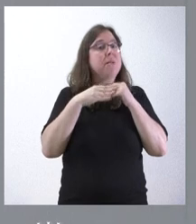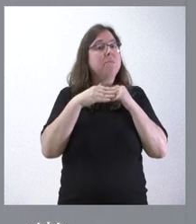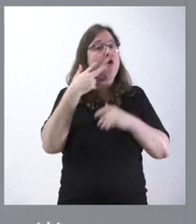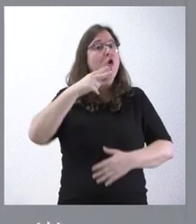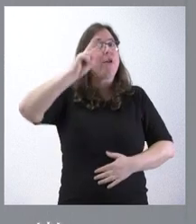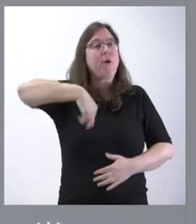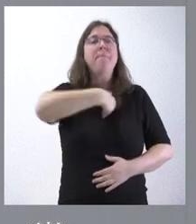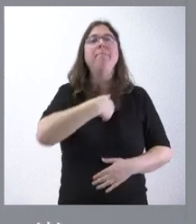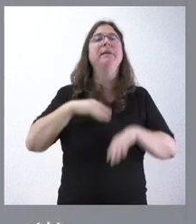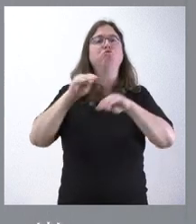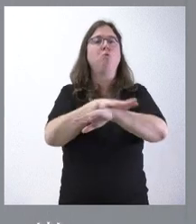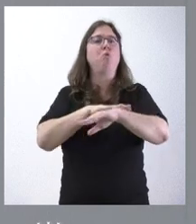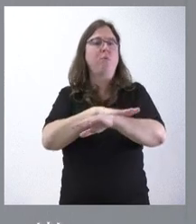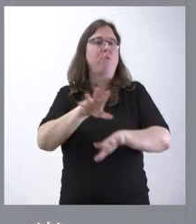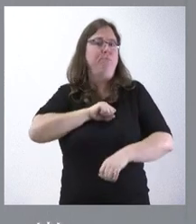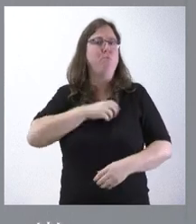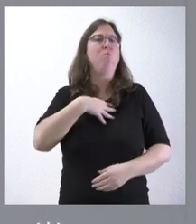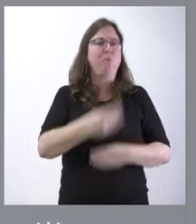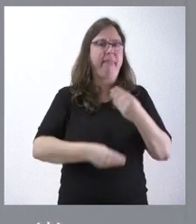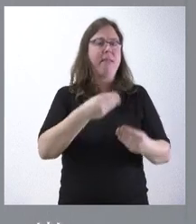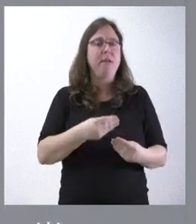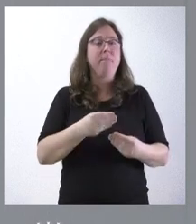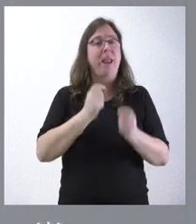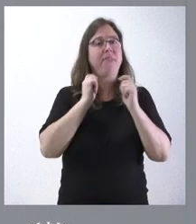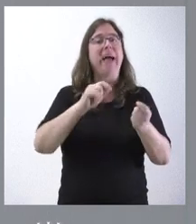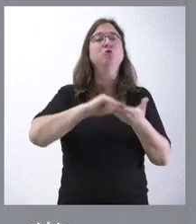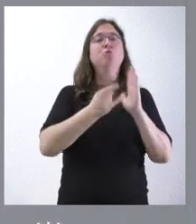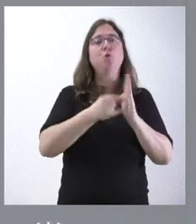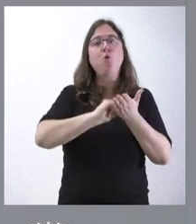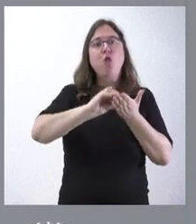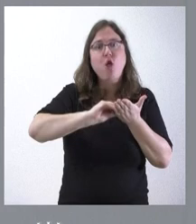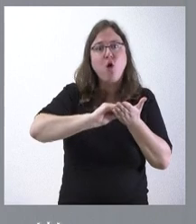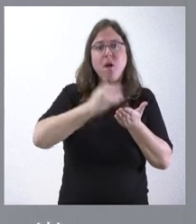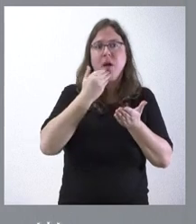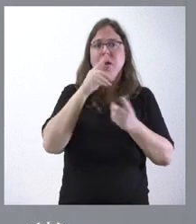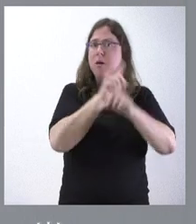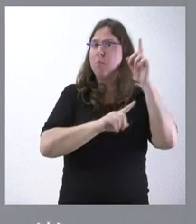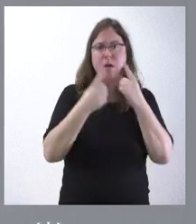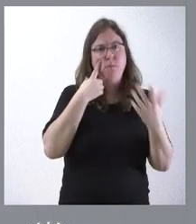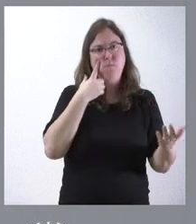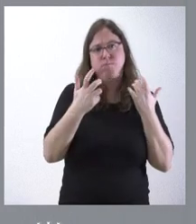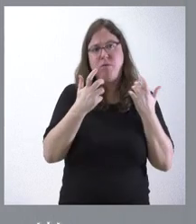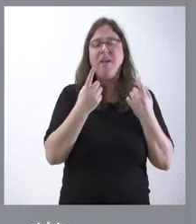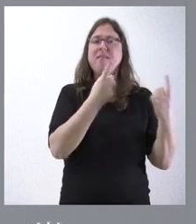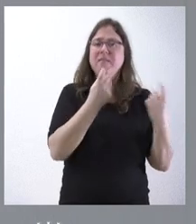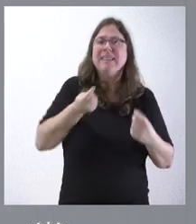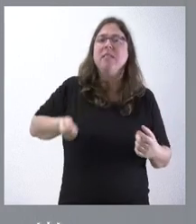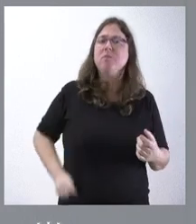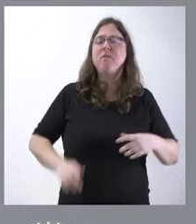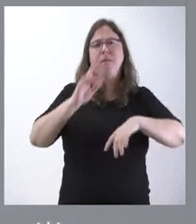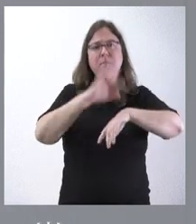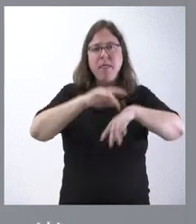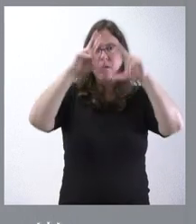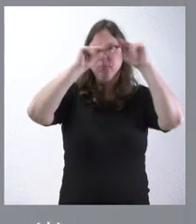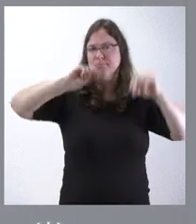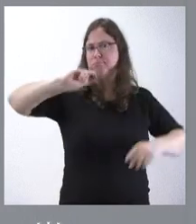un papel que puede tomar el gobierno en contribuir a solucionar un problema que es un problema cierto que es la carencia de profesionales sanitarios que tenemos en el